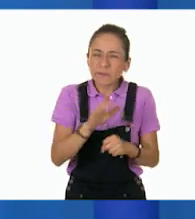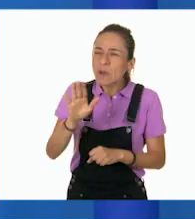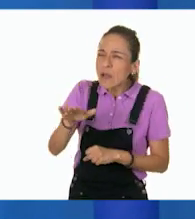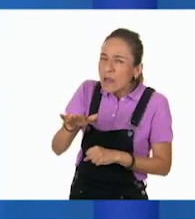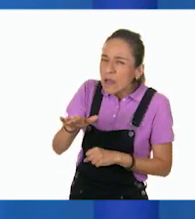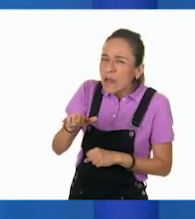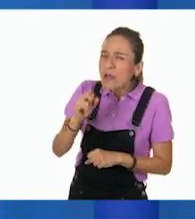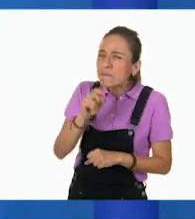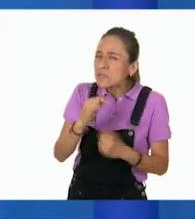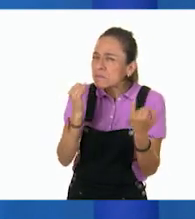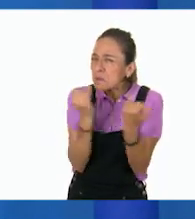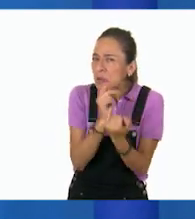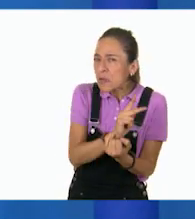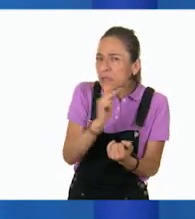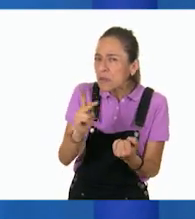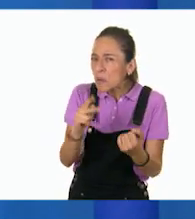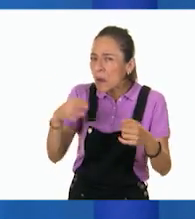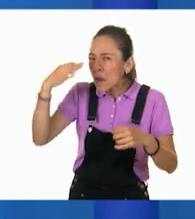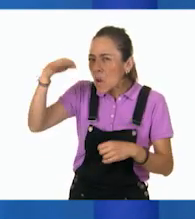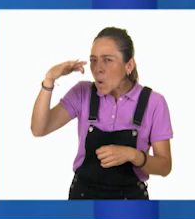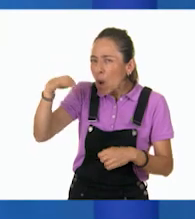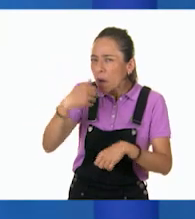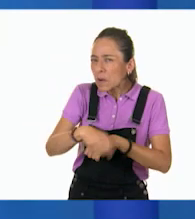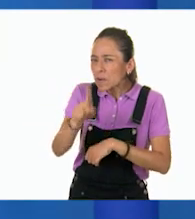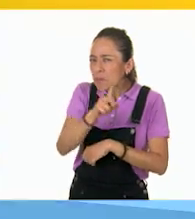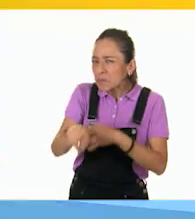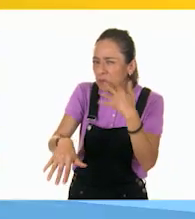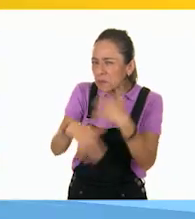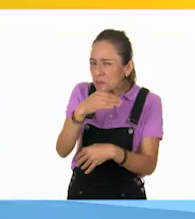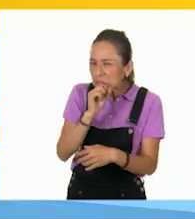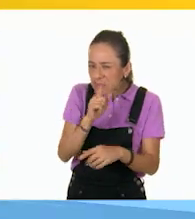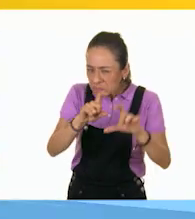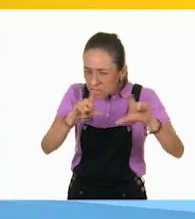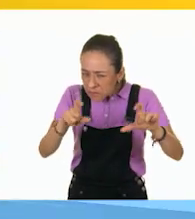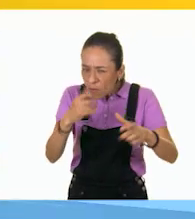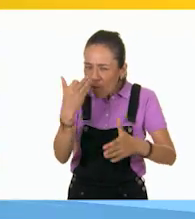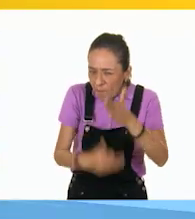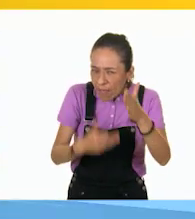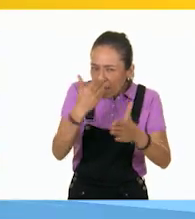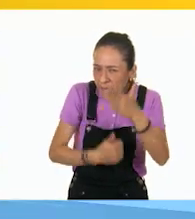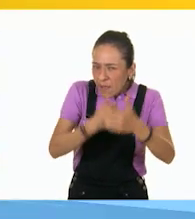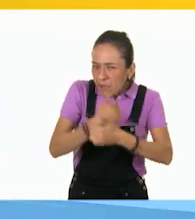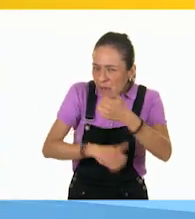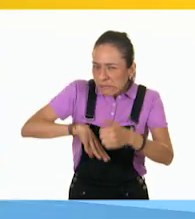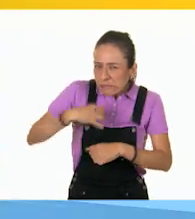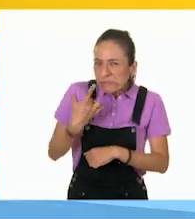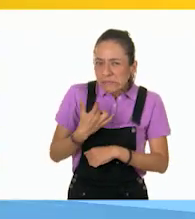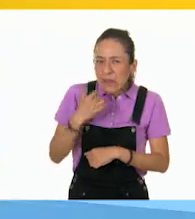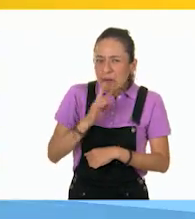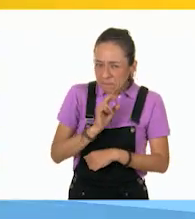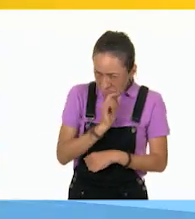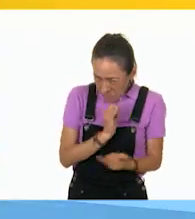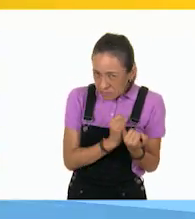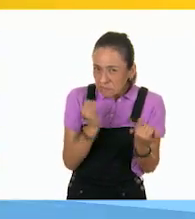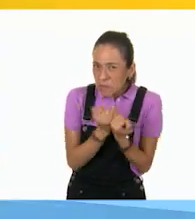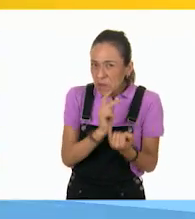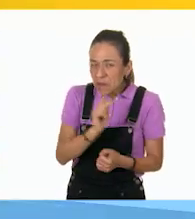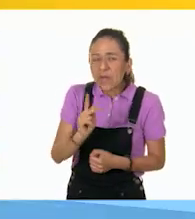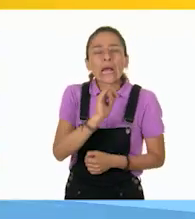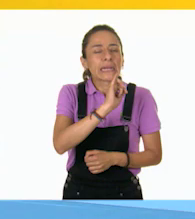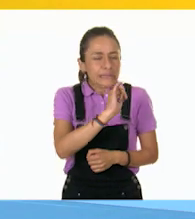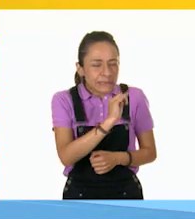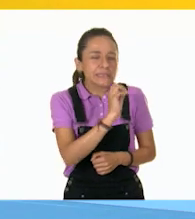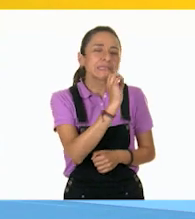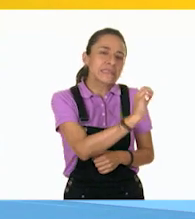primer desafío que nos ponen en la página 115, ¿verdad? Claro, solamente que ahí anotan 0.5